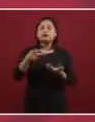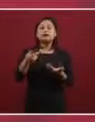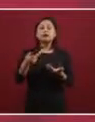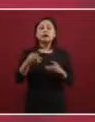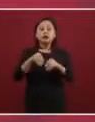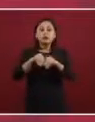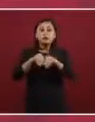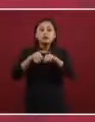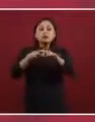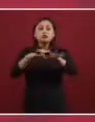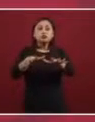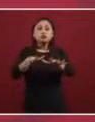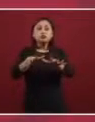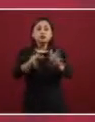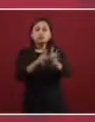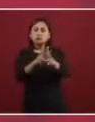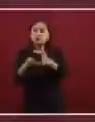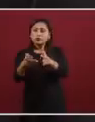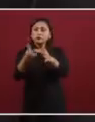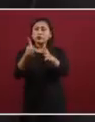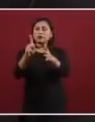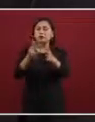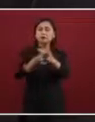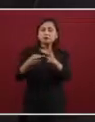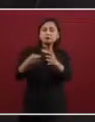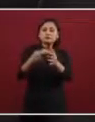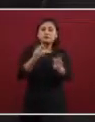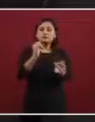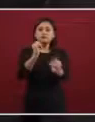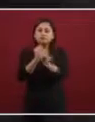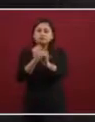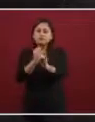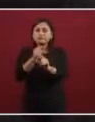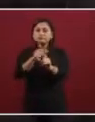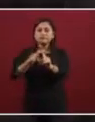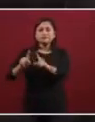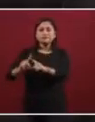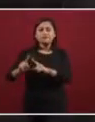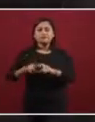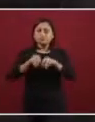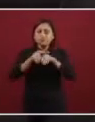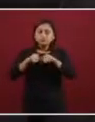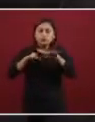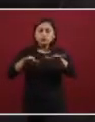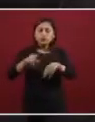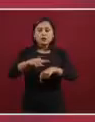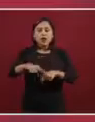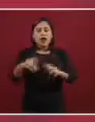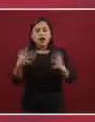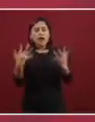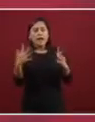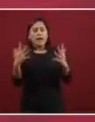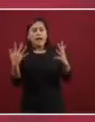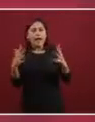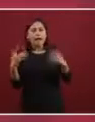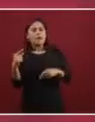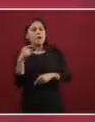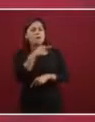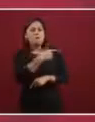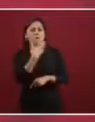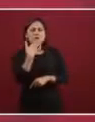al régimen que produjo esta monstruosa desigualdad económica y social,